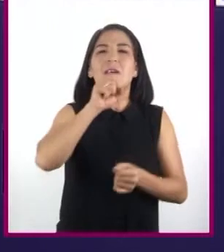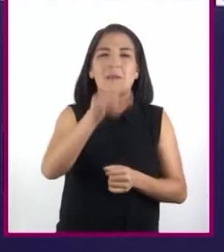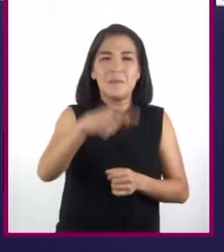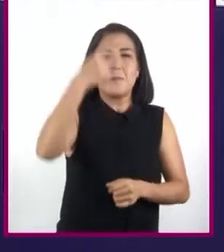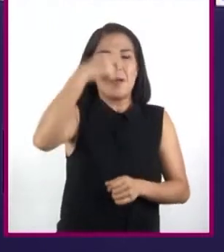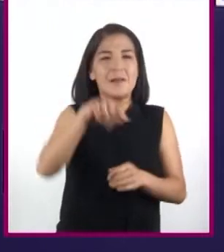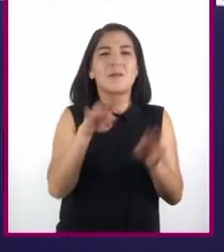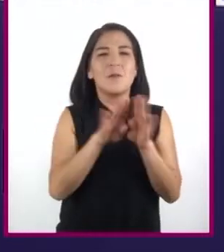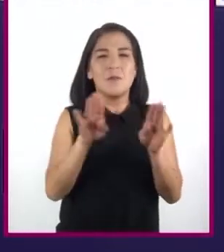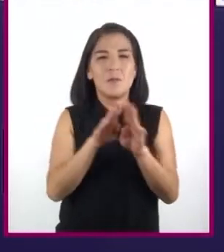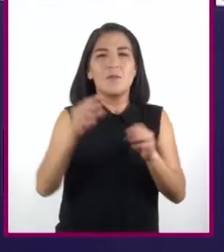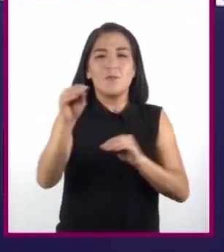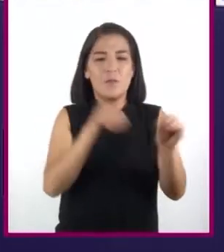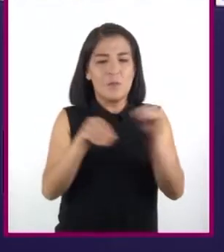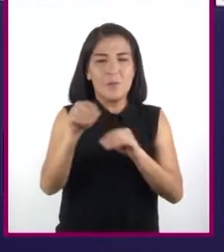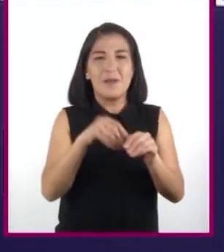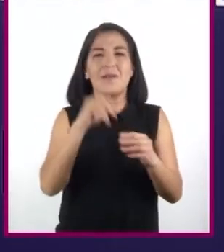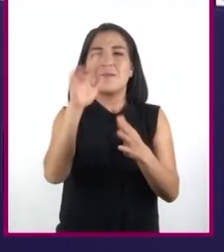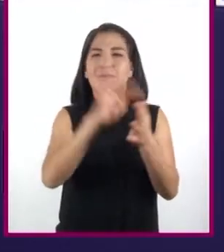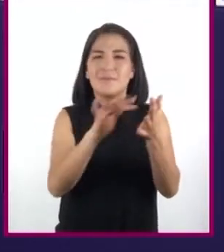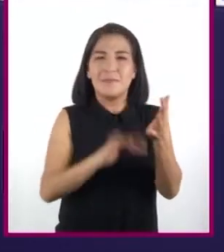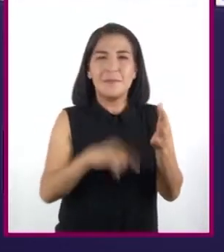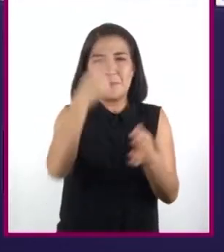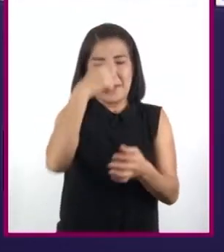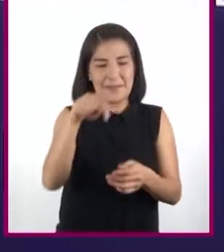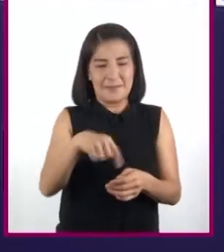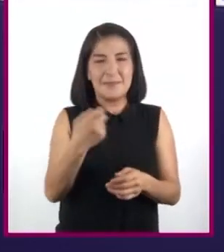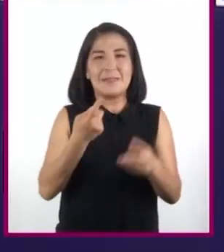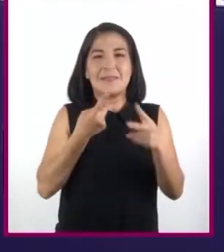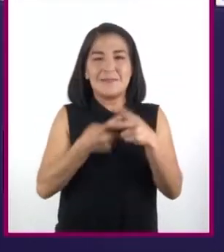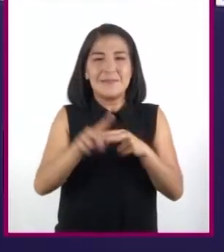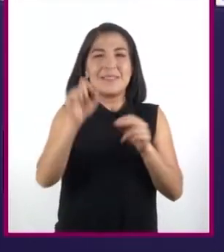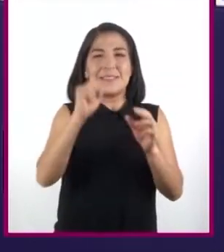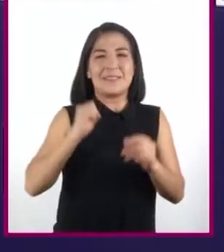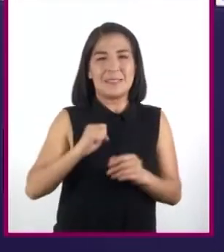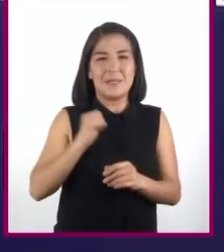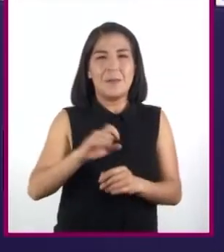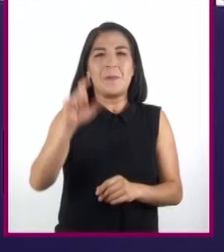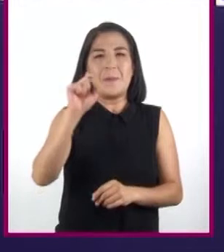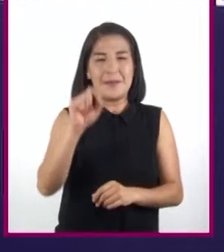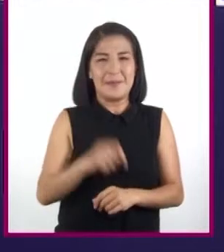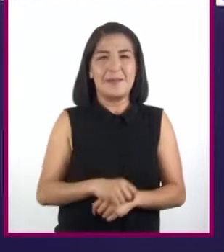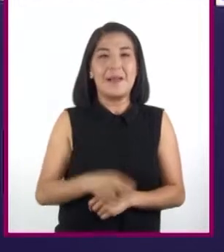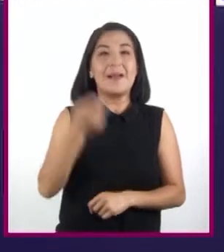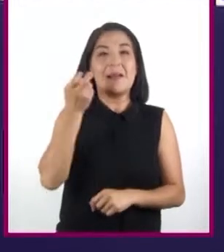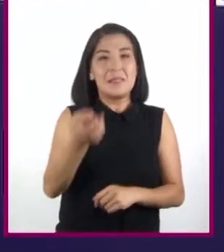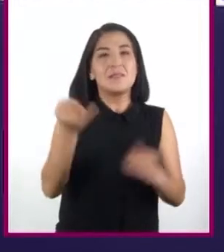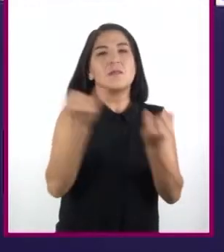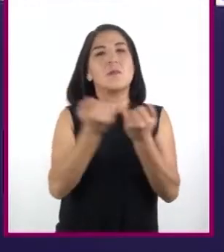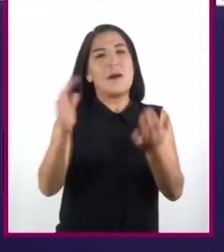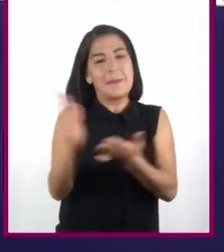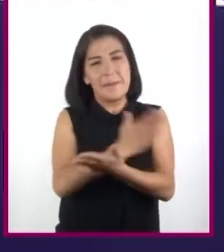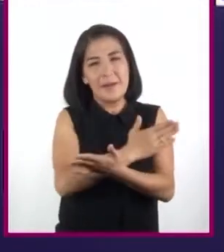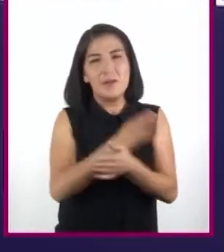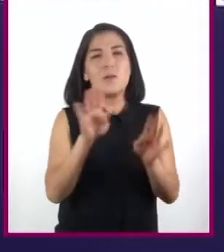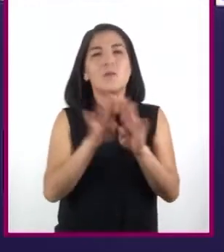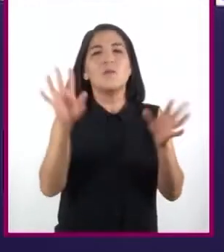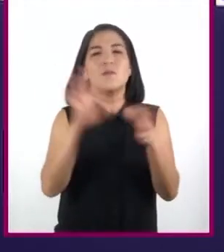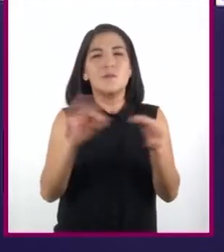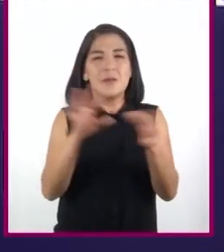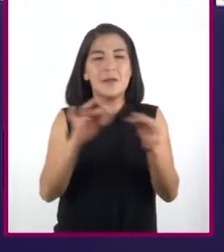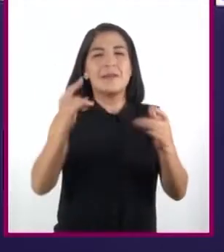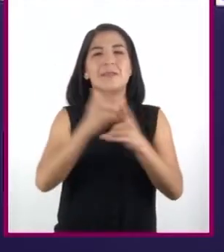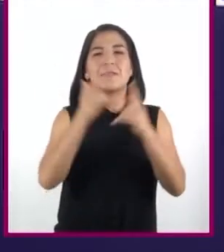algunos movimientos literarios que se originaron durante el siglo XX. Además, hablaremos del contexto